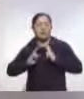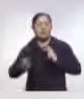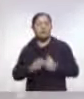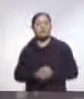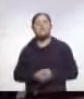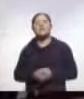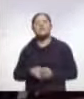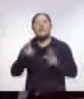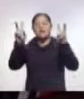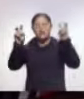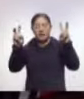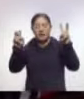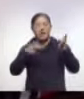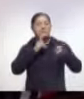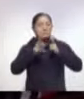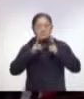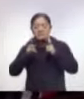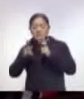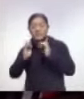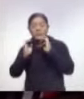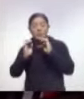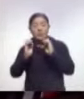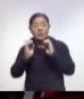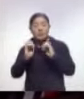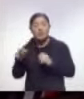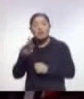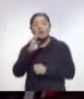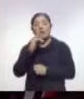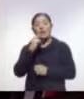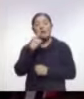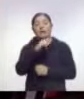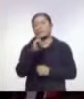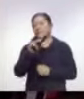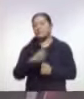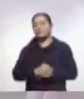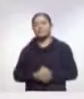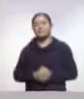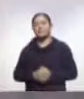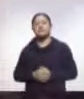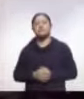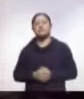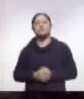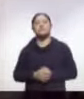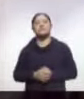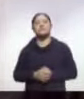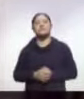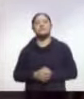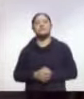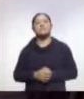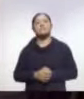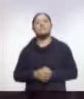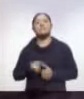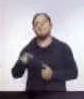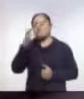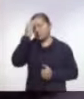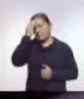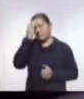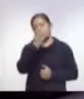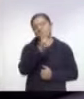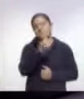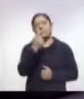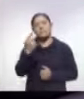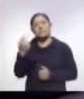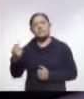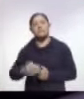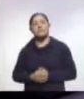delito. Importante, ¿a qué sirve el 911? ¿Qué me sirve? Siempre hay que caminar en sentido contrario a la